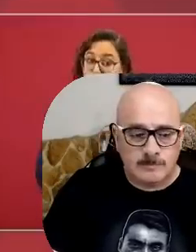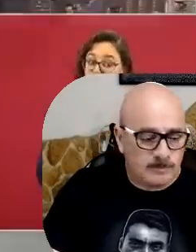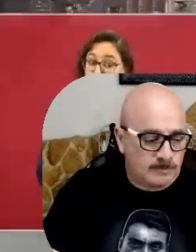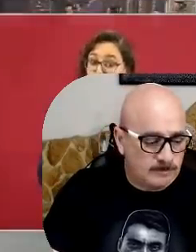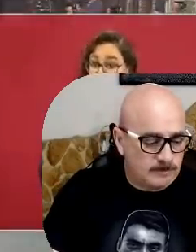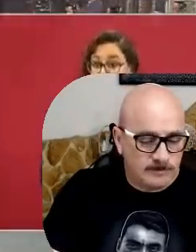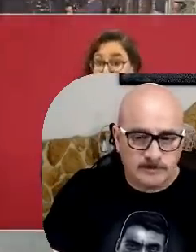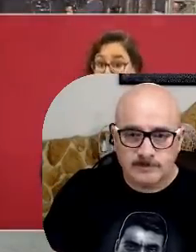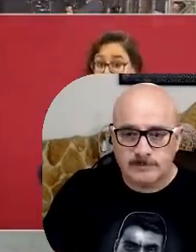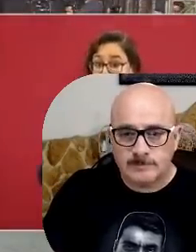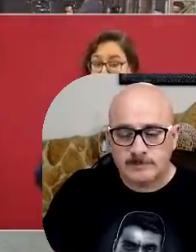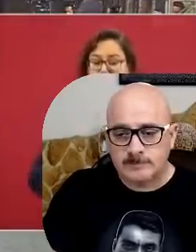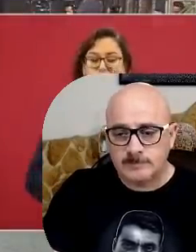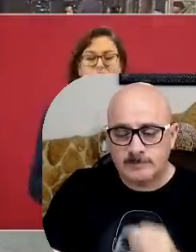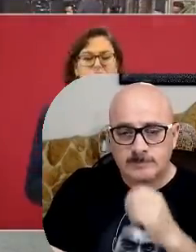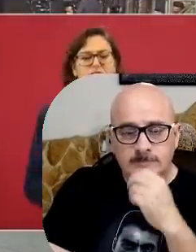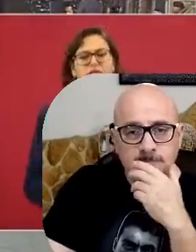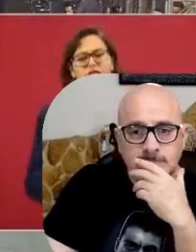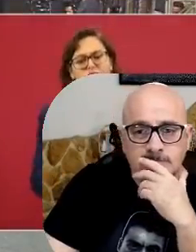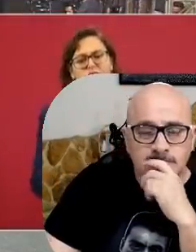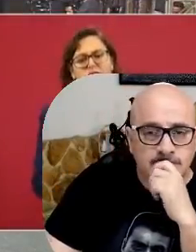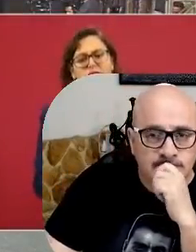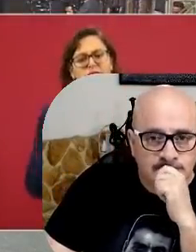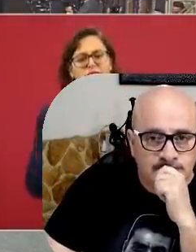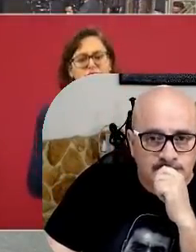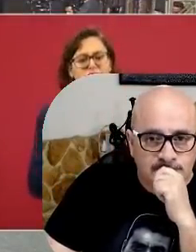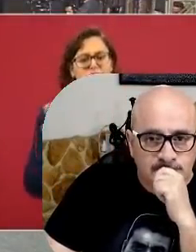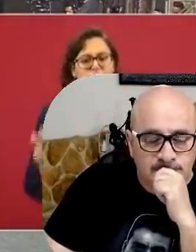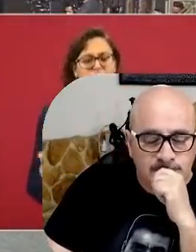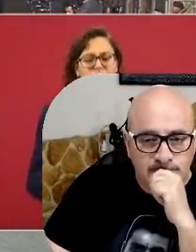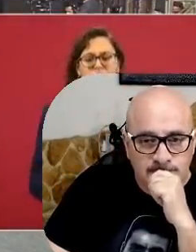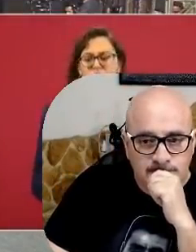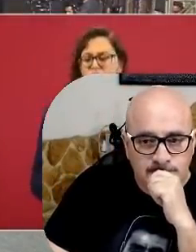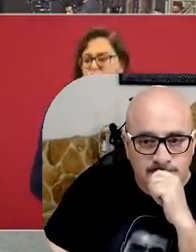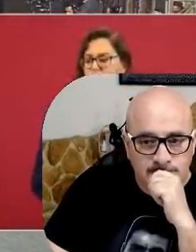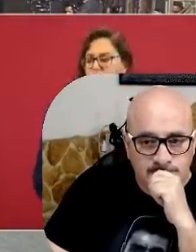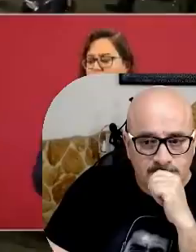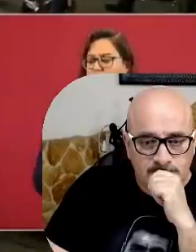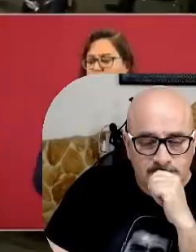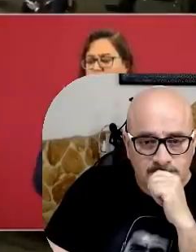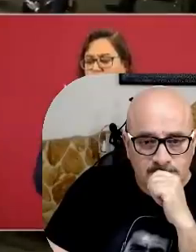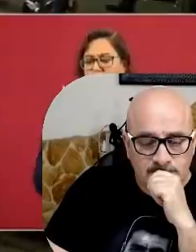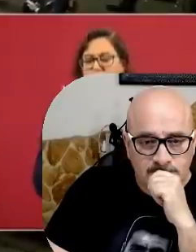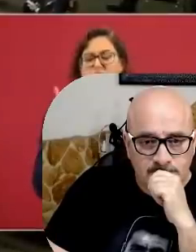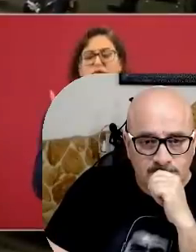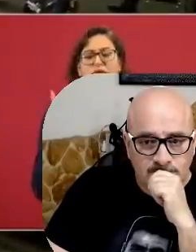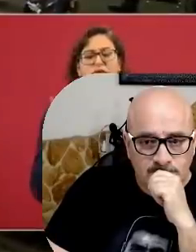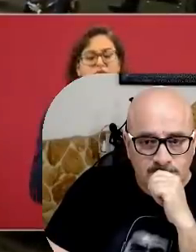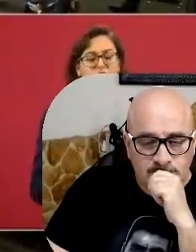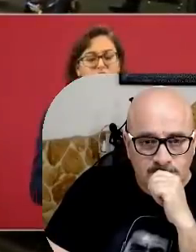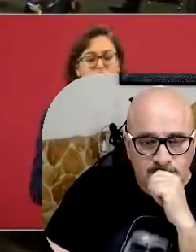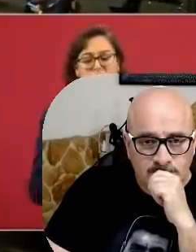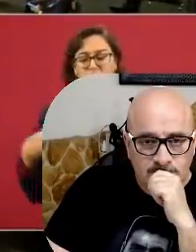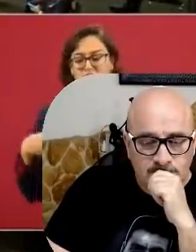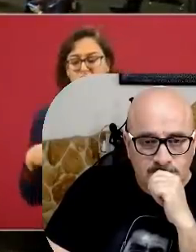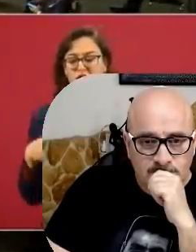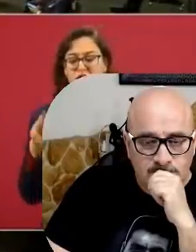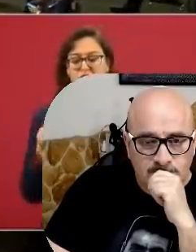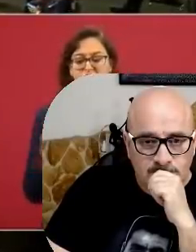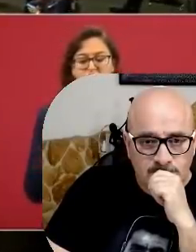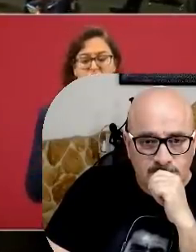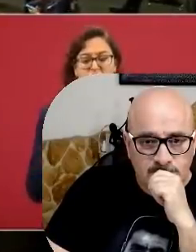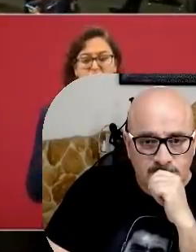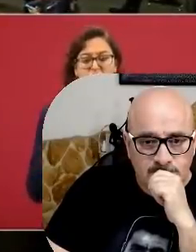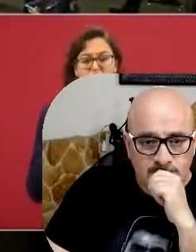Este fin de semana hubo, pues digamos, ya un enfrentamiento entre los integrantes de Frena con